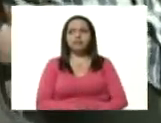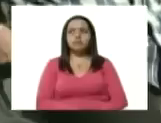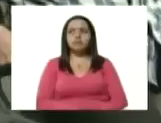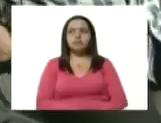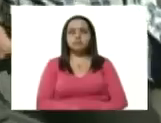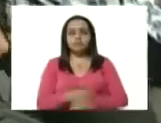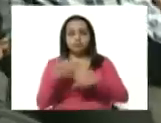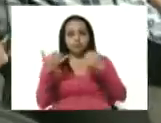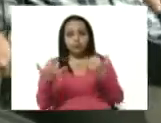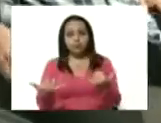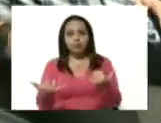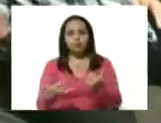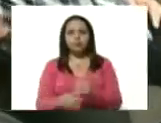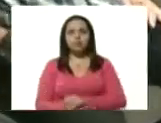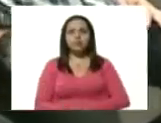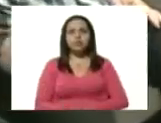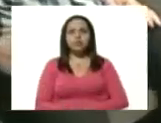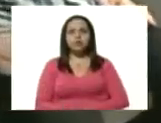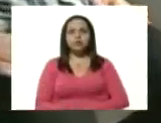Comunicadores. A continuación,